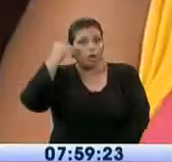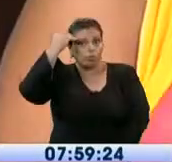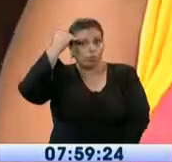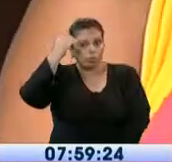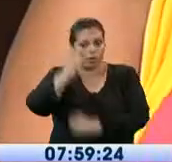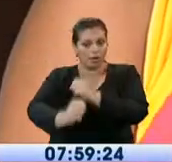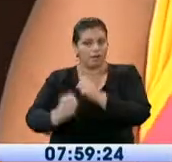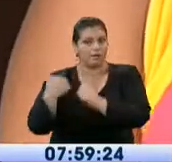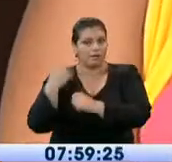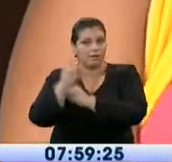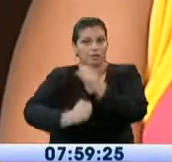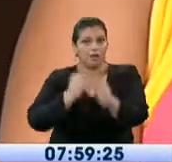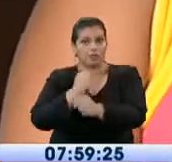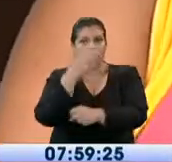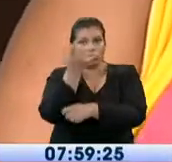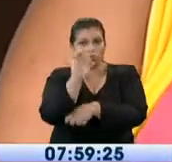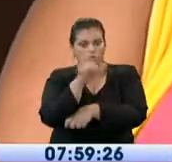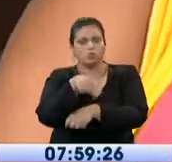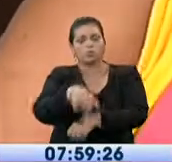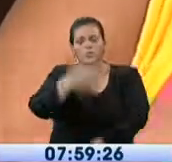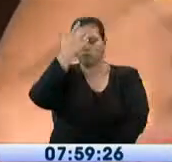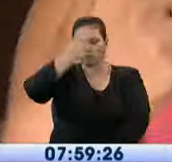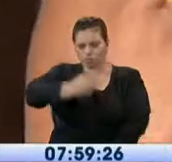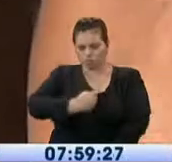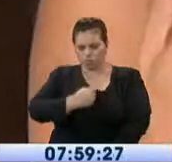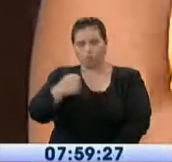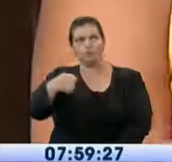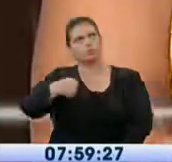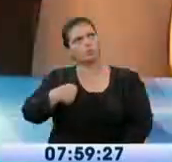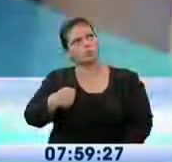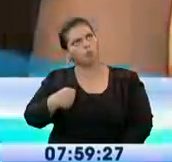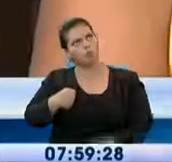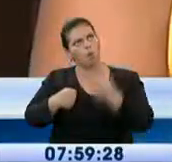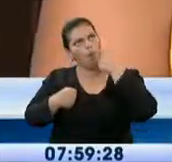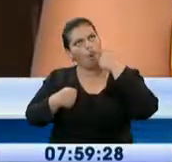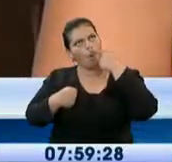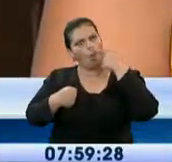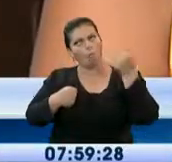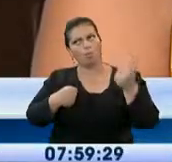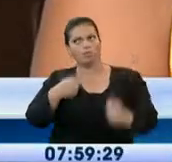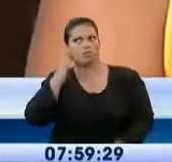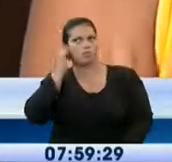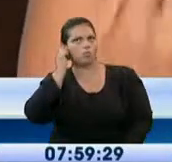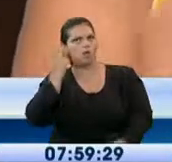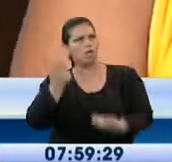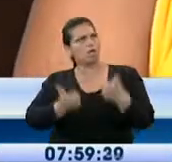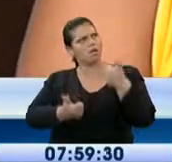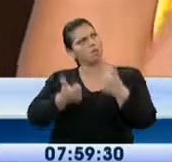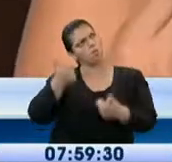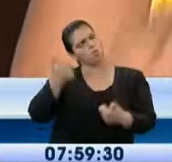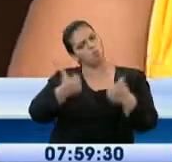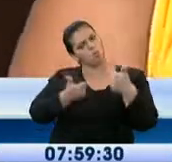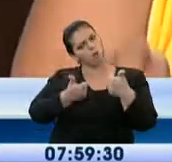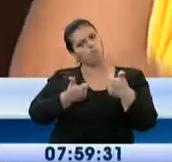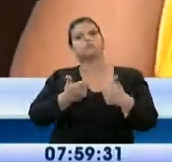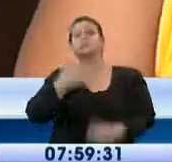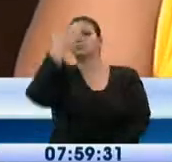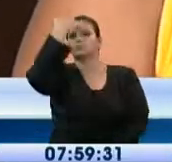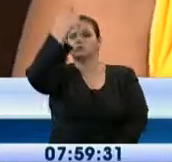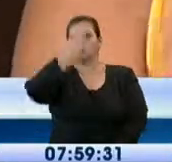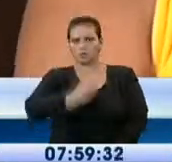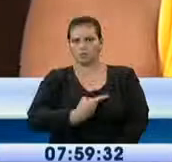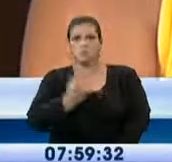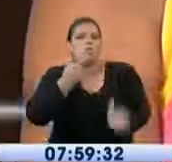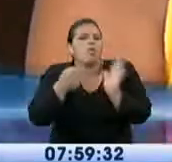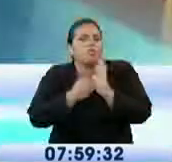uno va al banco, uno tiene que dar una, y va a cambiar, por ejemplo, una transacción tan sencilla como un cheque, tiene que dar una explicación total